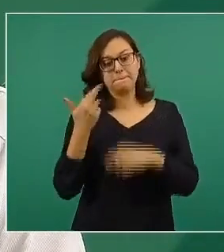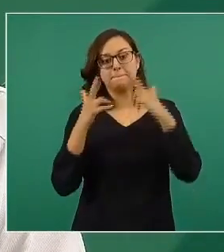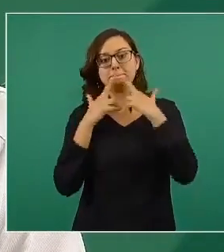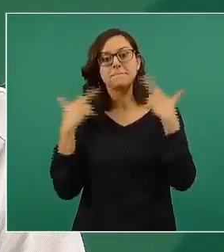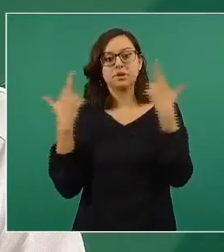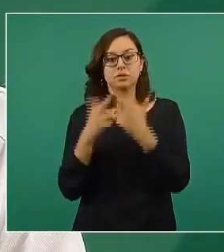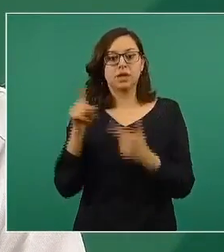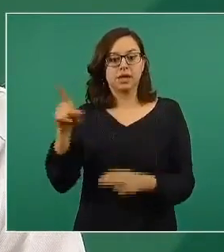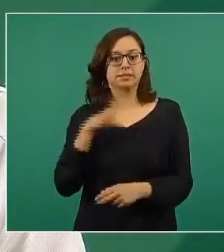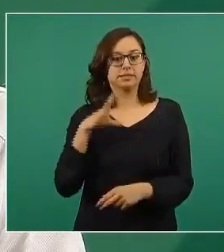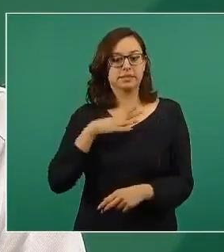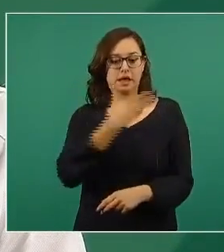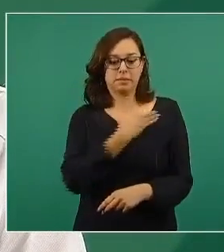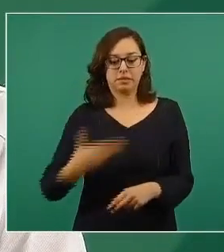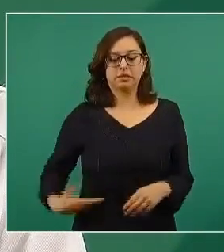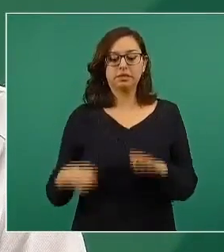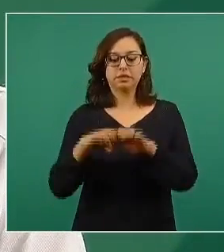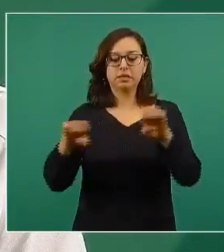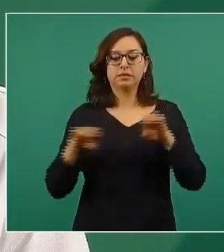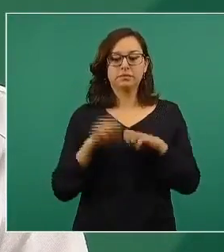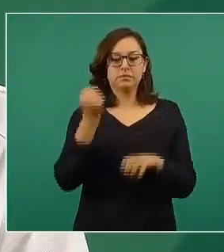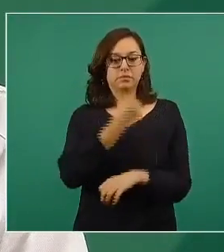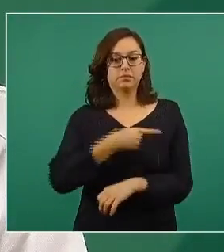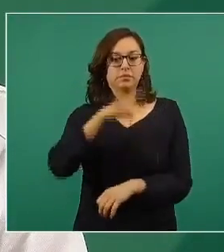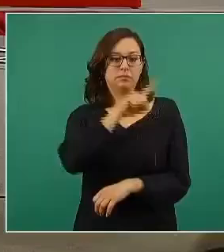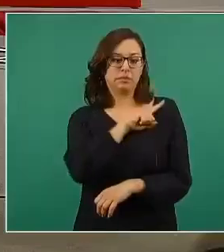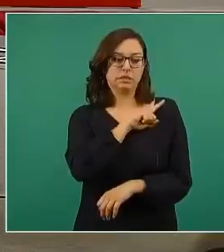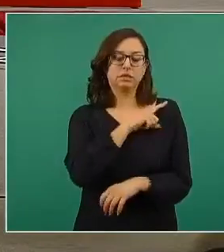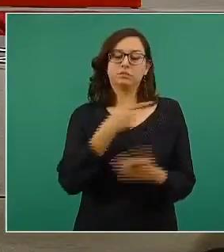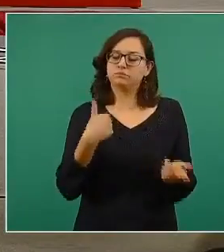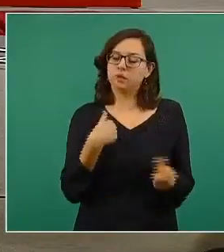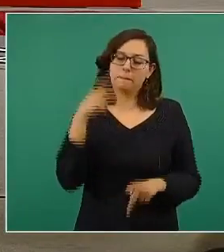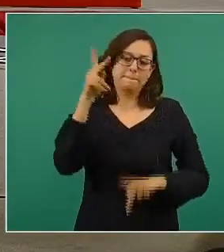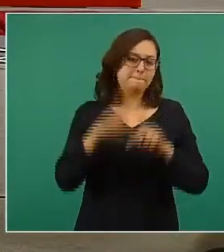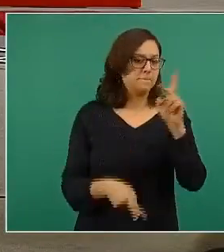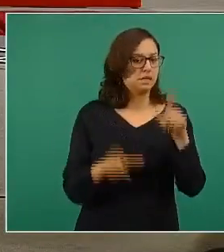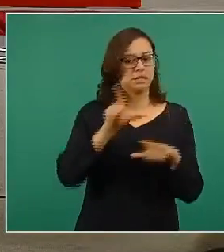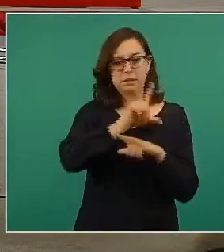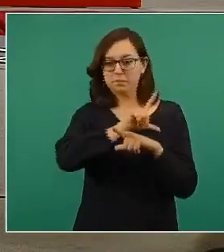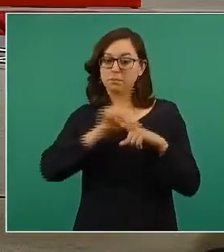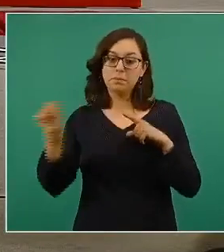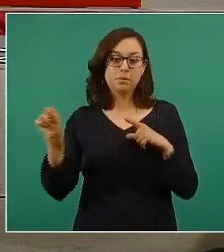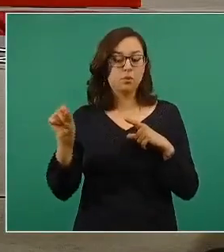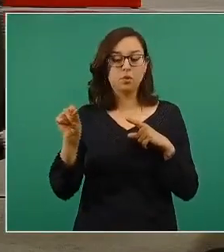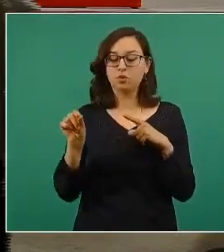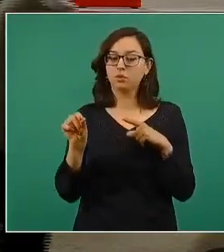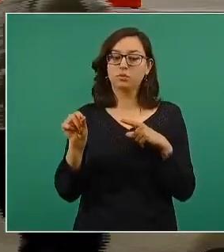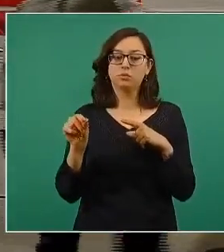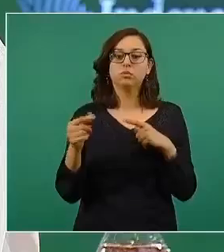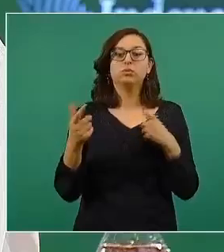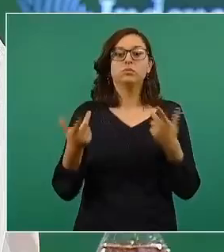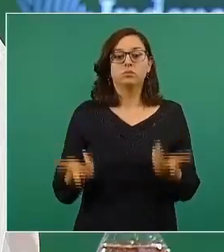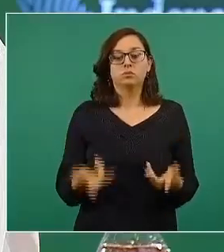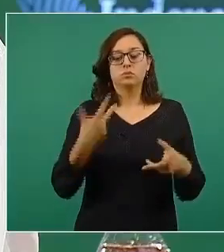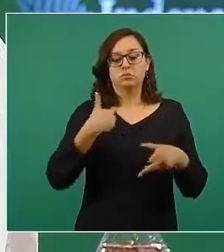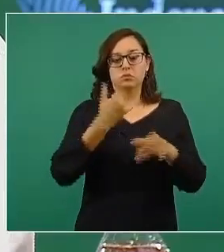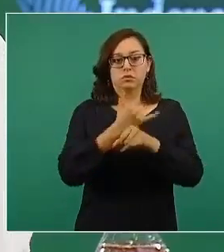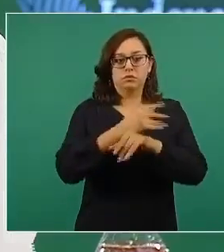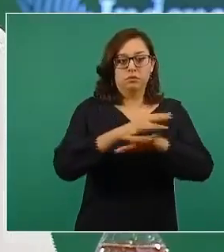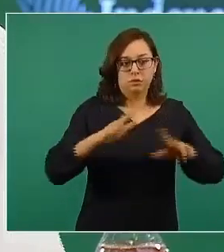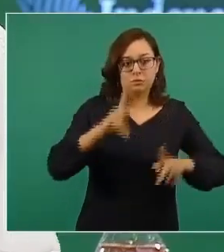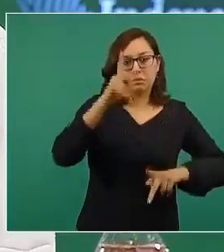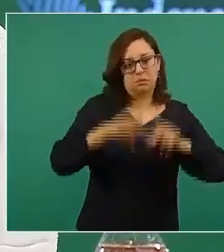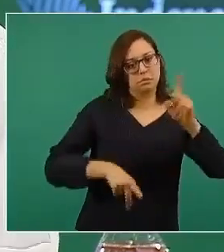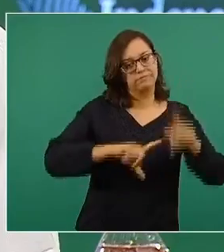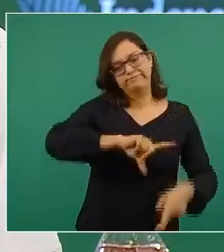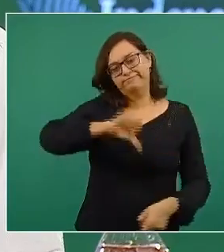el presidente y el equipo de salud. Entonces voy a abandonar la sesión, solamente voy a presentar un segmento del informe técnico